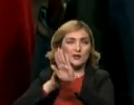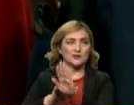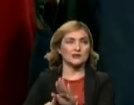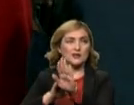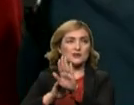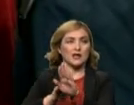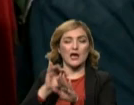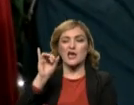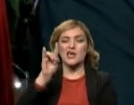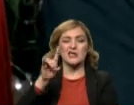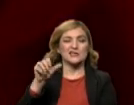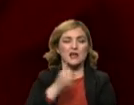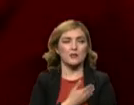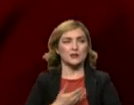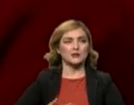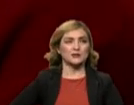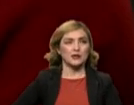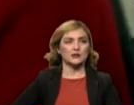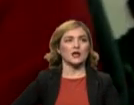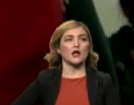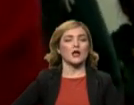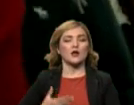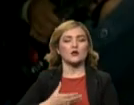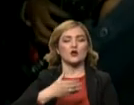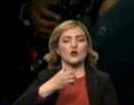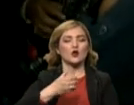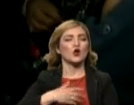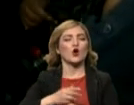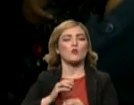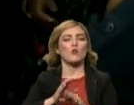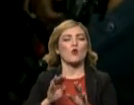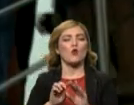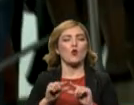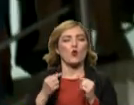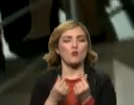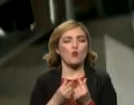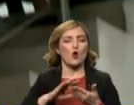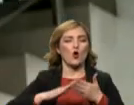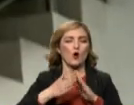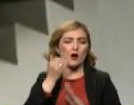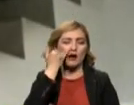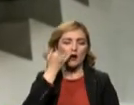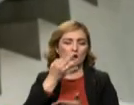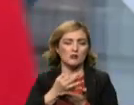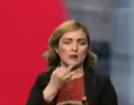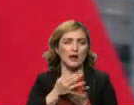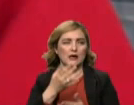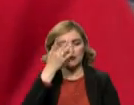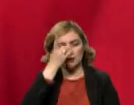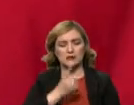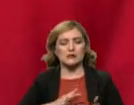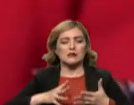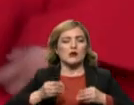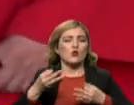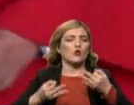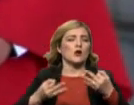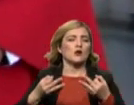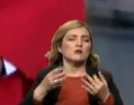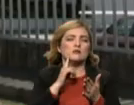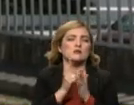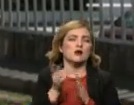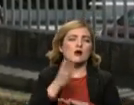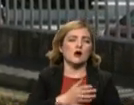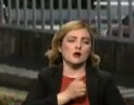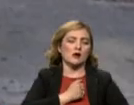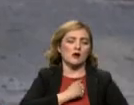Salazar, presidente del movimiento indígena de Cotopaxi, con la finalidad de dictar una resolución. El caso en mención se refiere a un juicio presentado por los